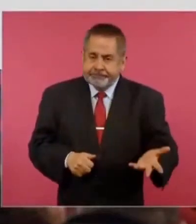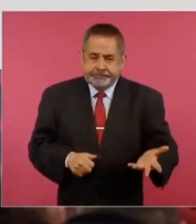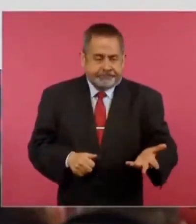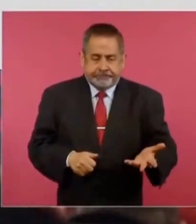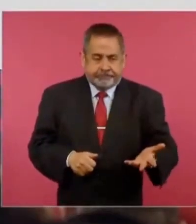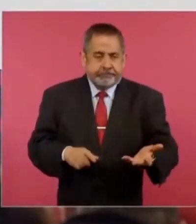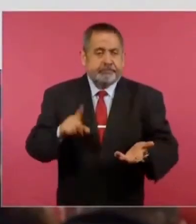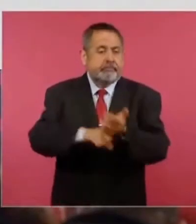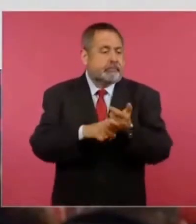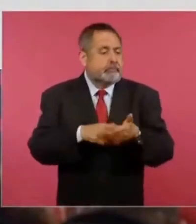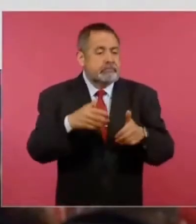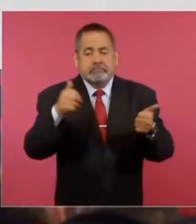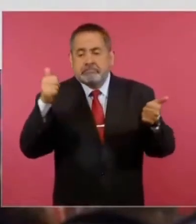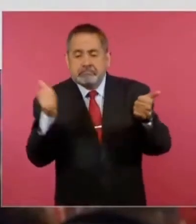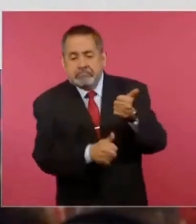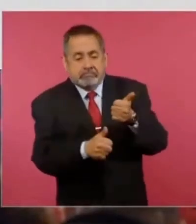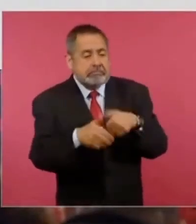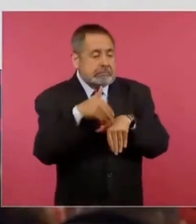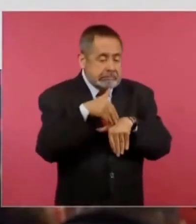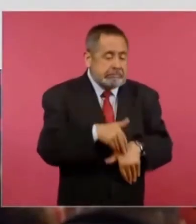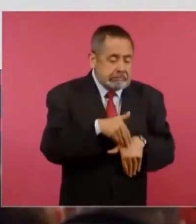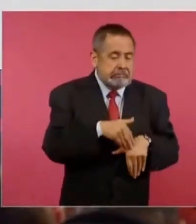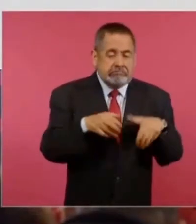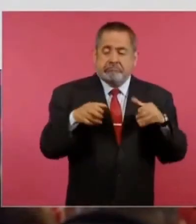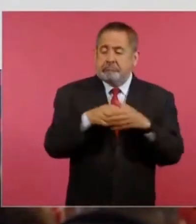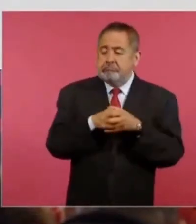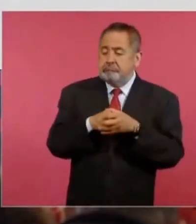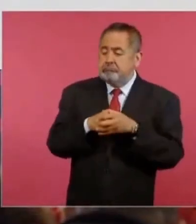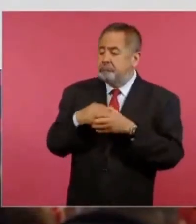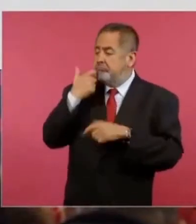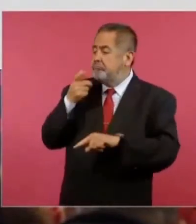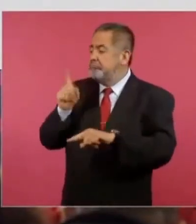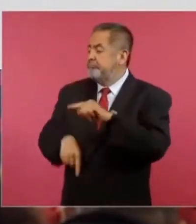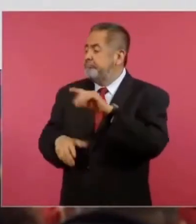Era un gobierno al servicio de una minoría rapaz.